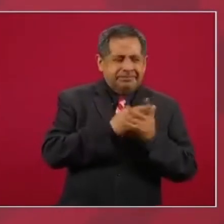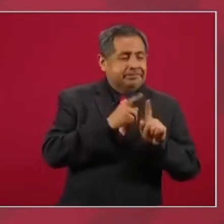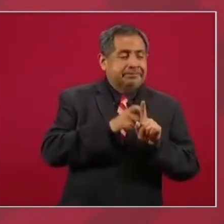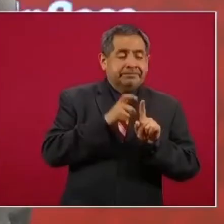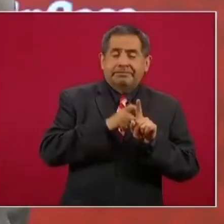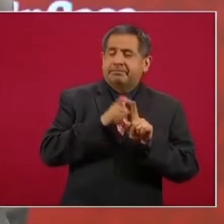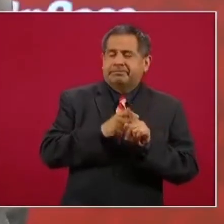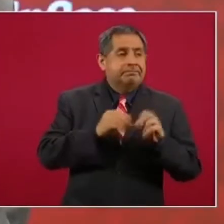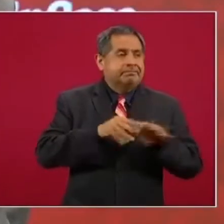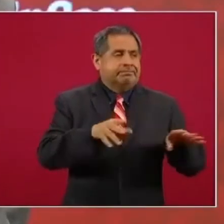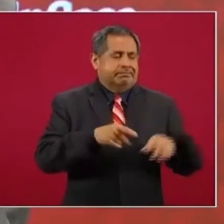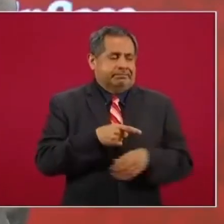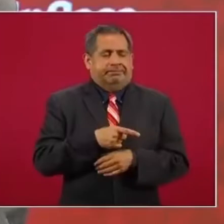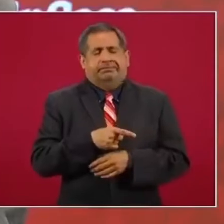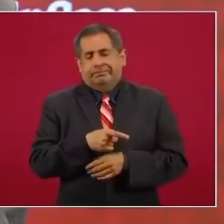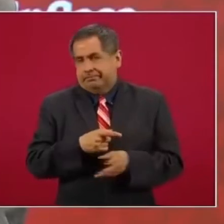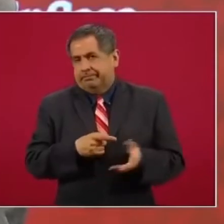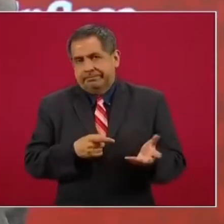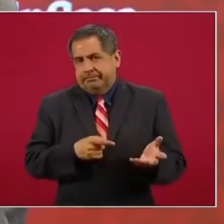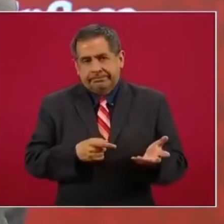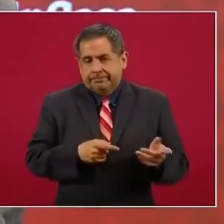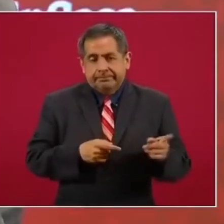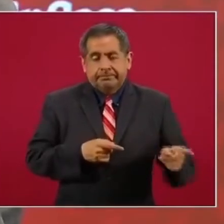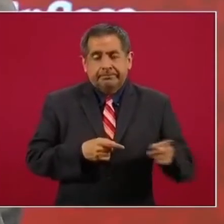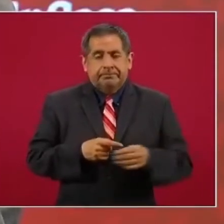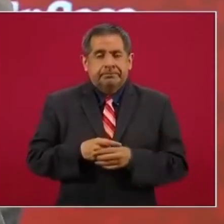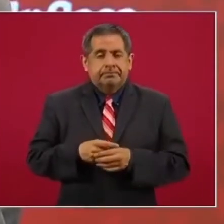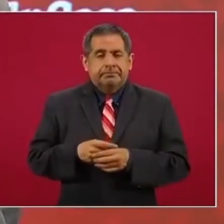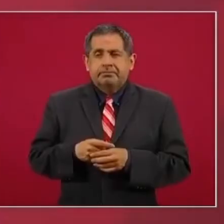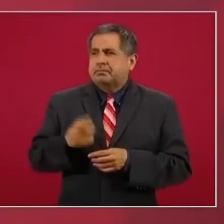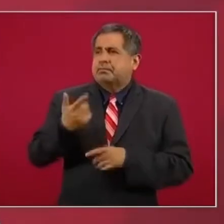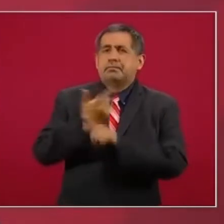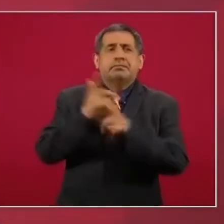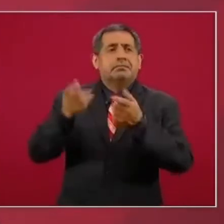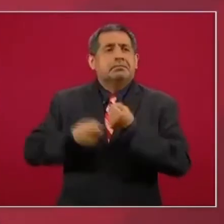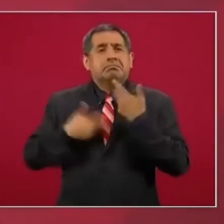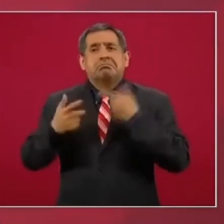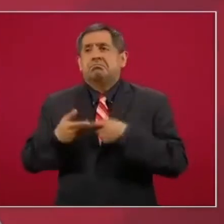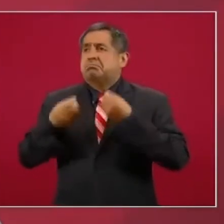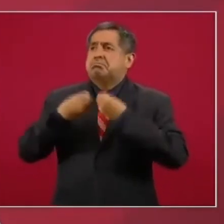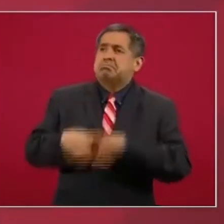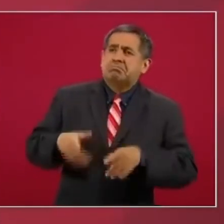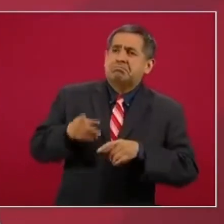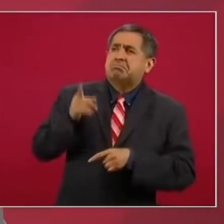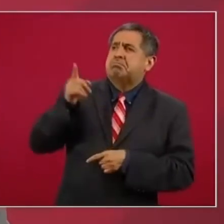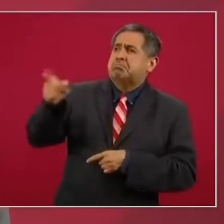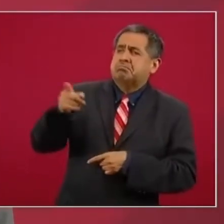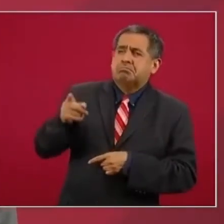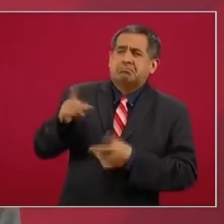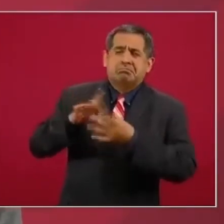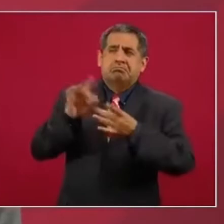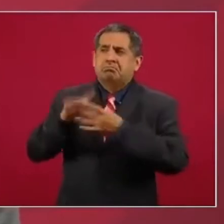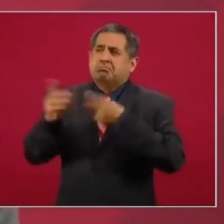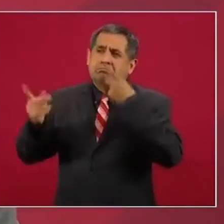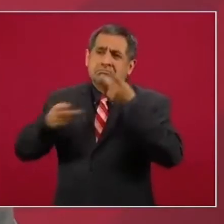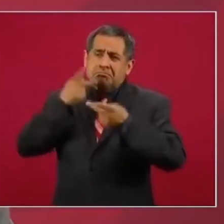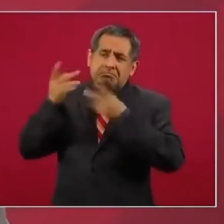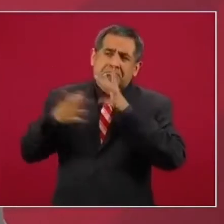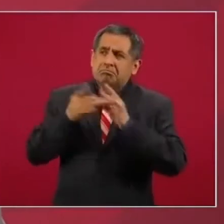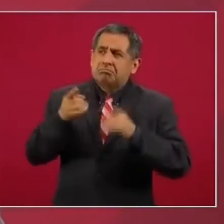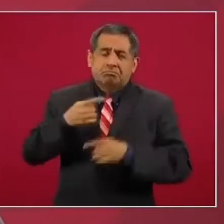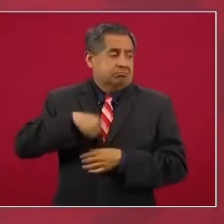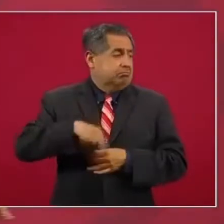sale a decir de que se afecta la libertad de expresión por lo que yo digo aquí todas las